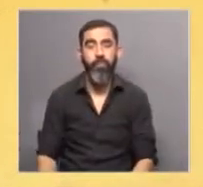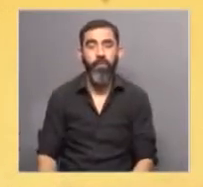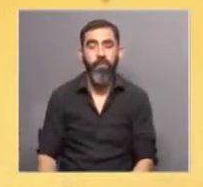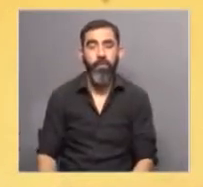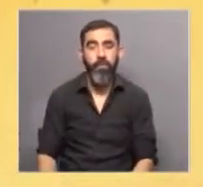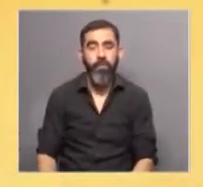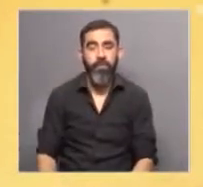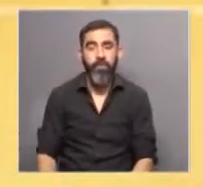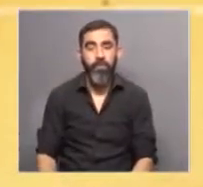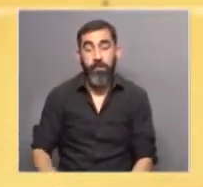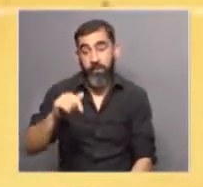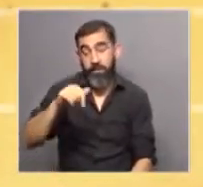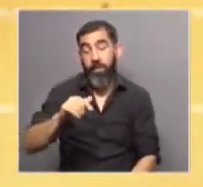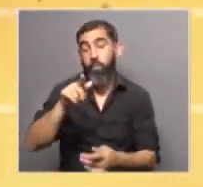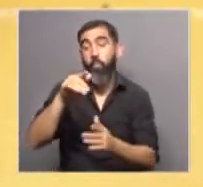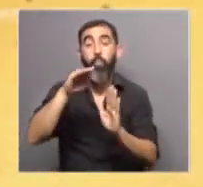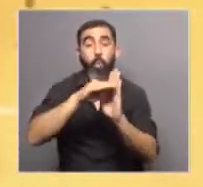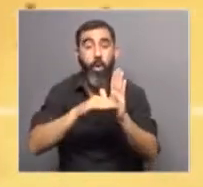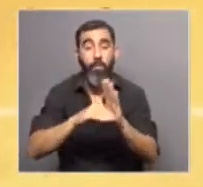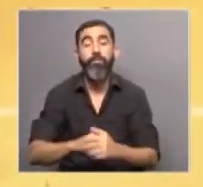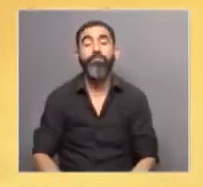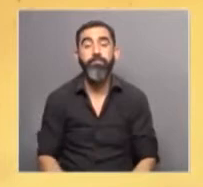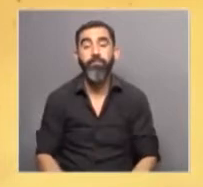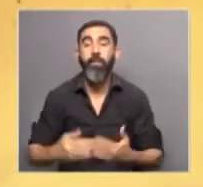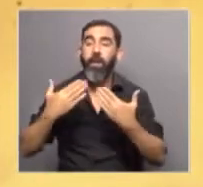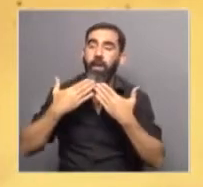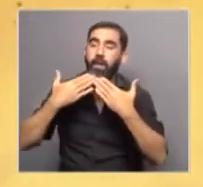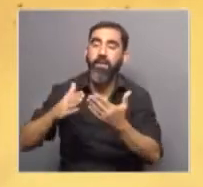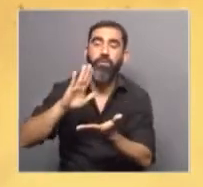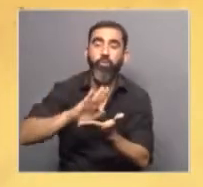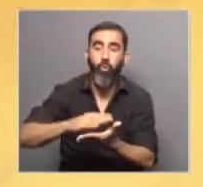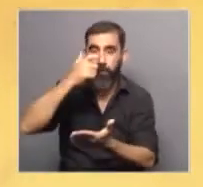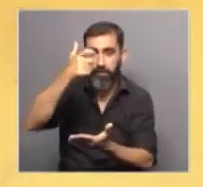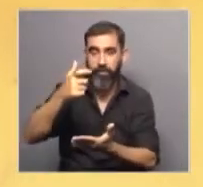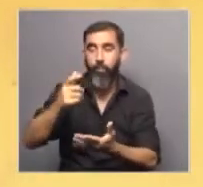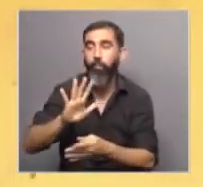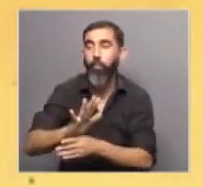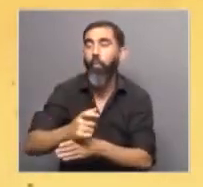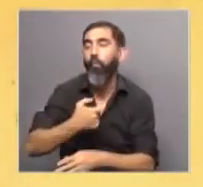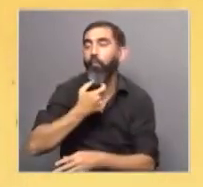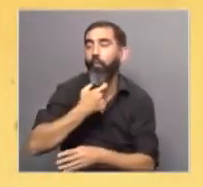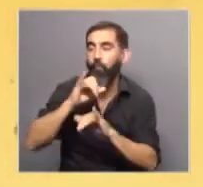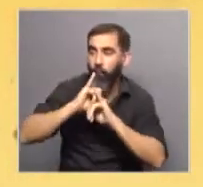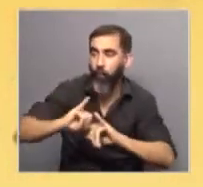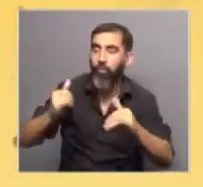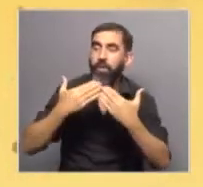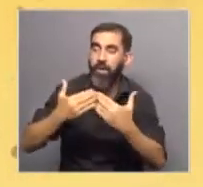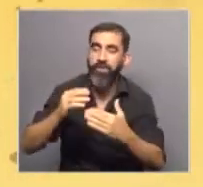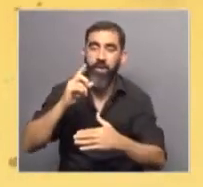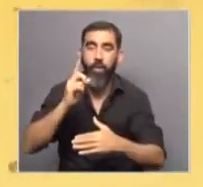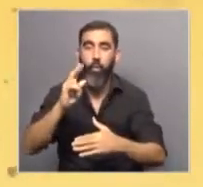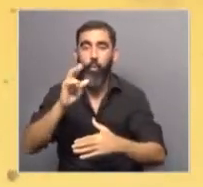esta novedad en su programa. Así que gracias Sobre Ciencia por darnos voz, gracias Sobre Ciencia, gracias